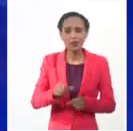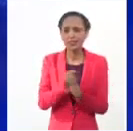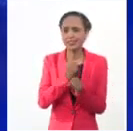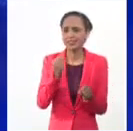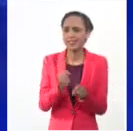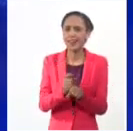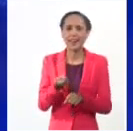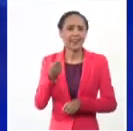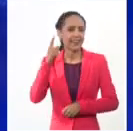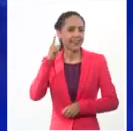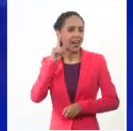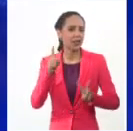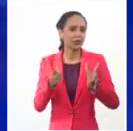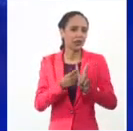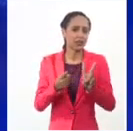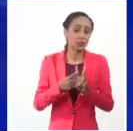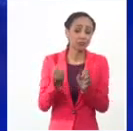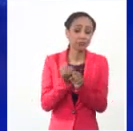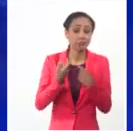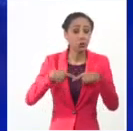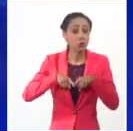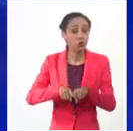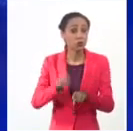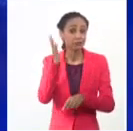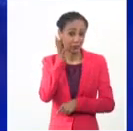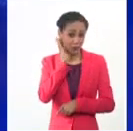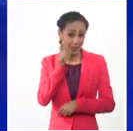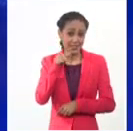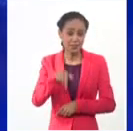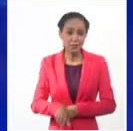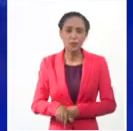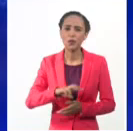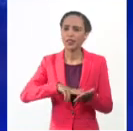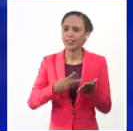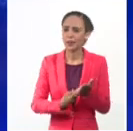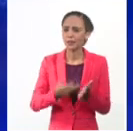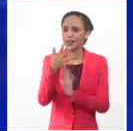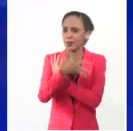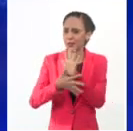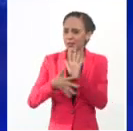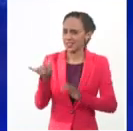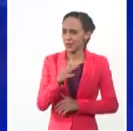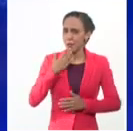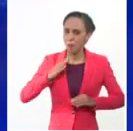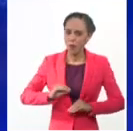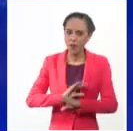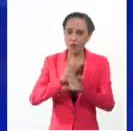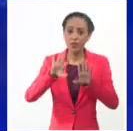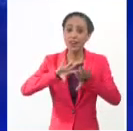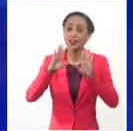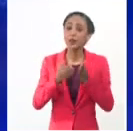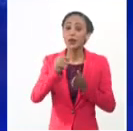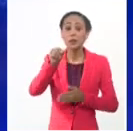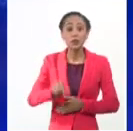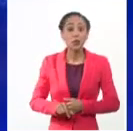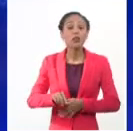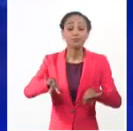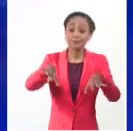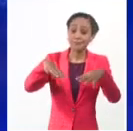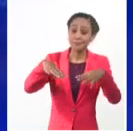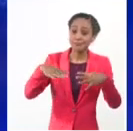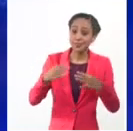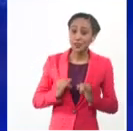nos acompaña, a la intérprete de lengua de señas y a todas las personas que escuchan la información en diferentes